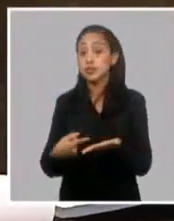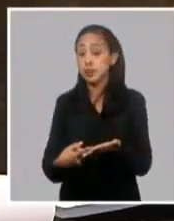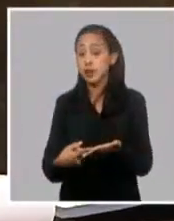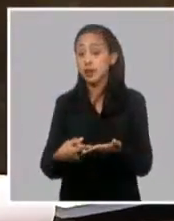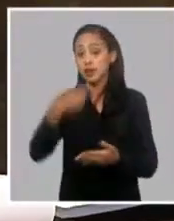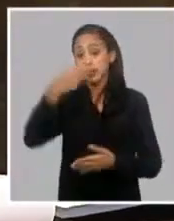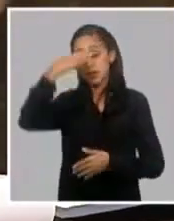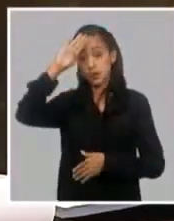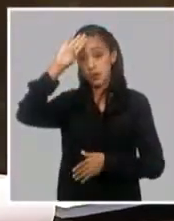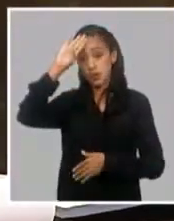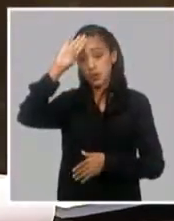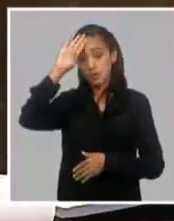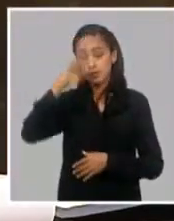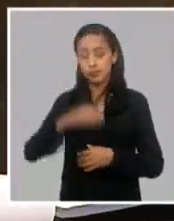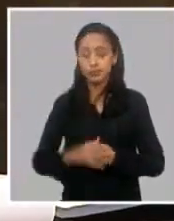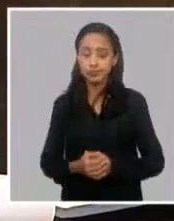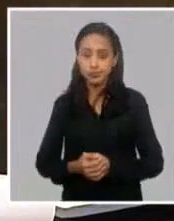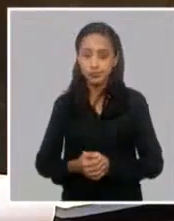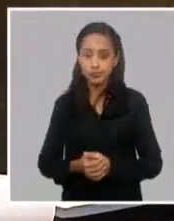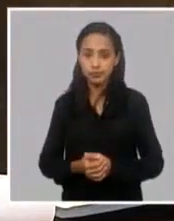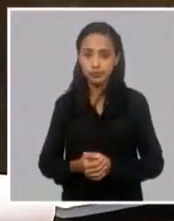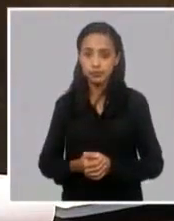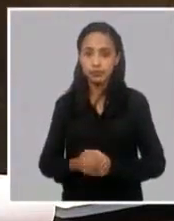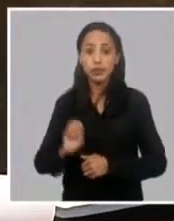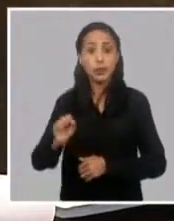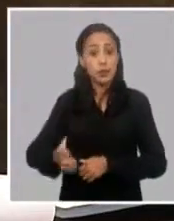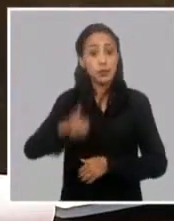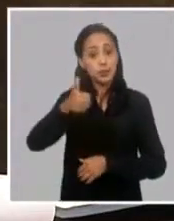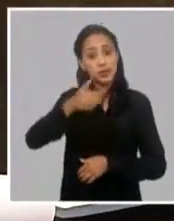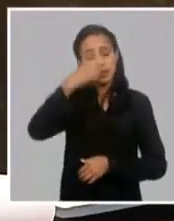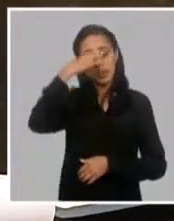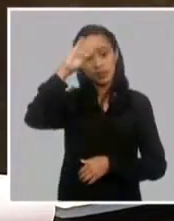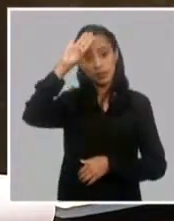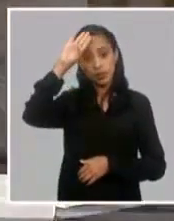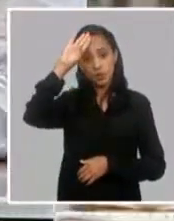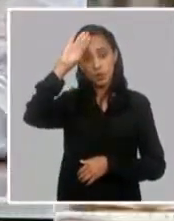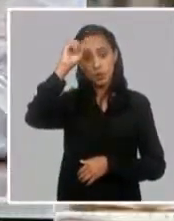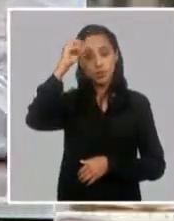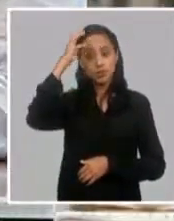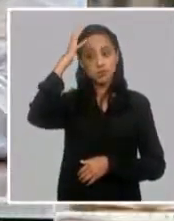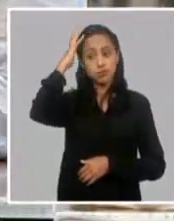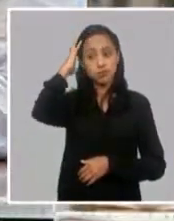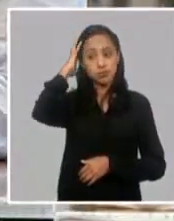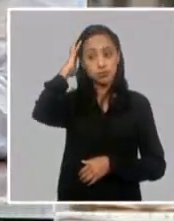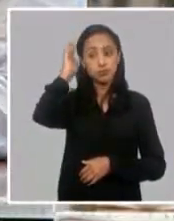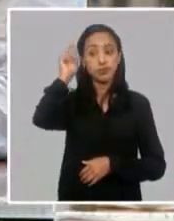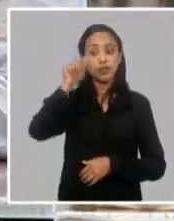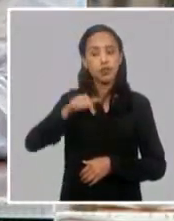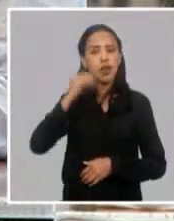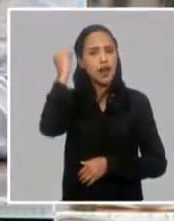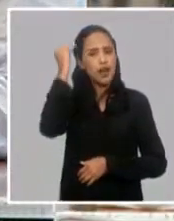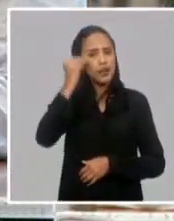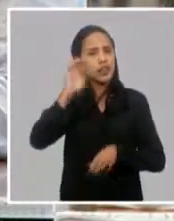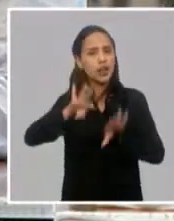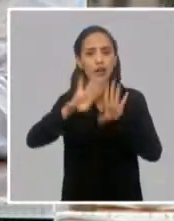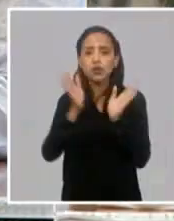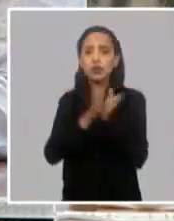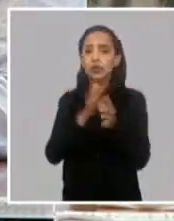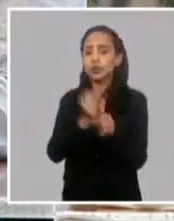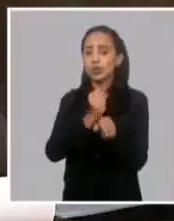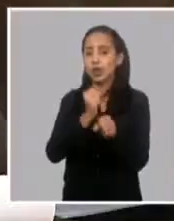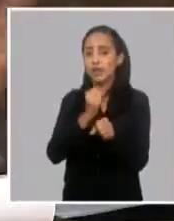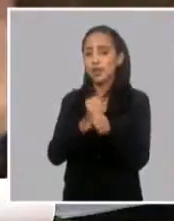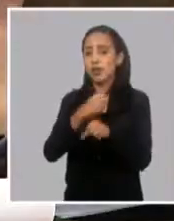el país. Y me gustaría entonces que el primer secretario del partido y presidente de la República, el compañero Miguel Díaz-Canel Bermúdez, valorara todo este trabajo que se